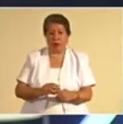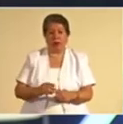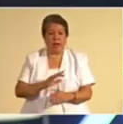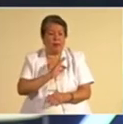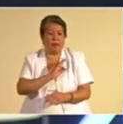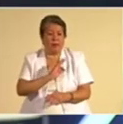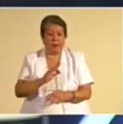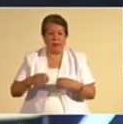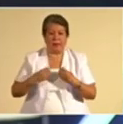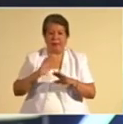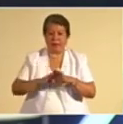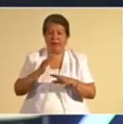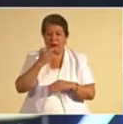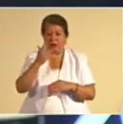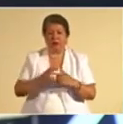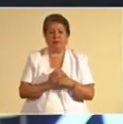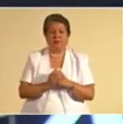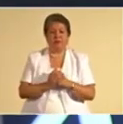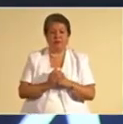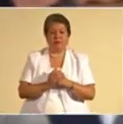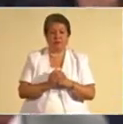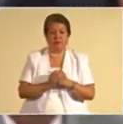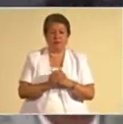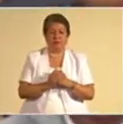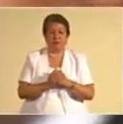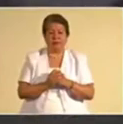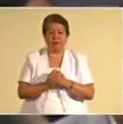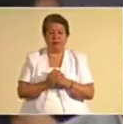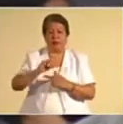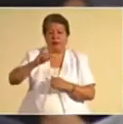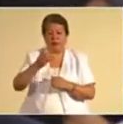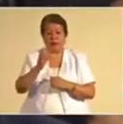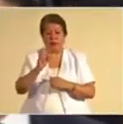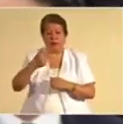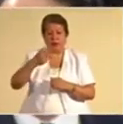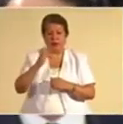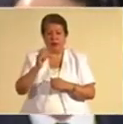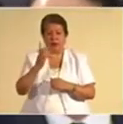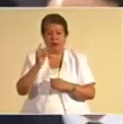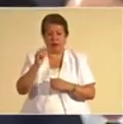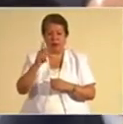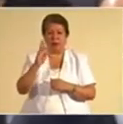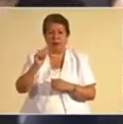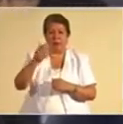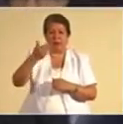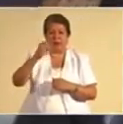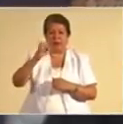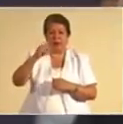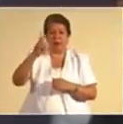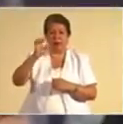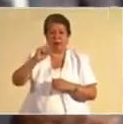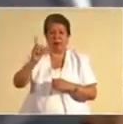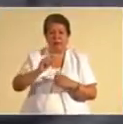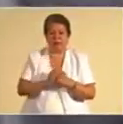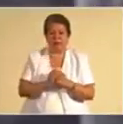alto. Gracias. Sí. Muchas gracias. Gracias, candidato. José Guadalupe Hernández, por favor, un minuto. ¿Qué tal? Buenos días.